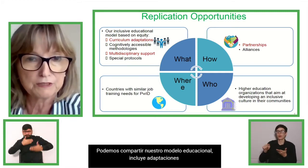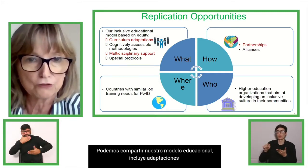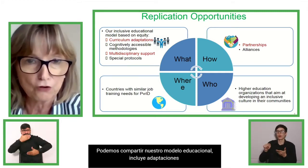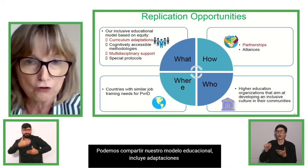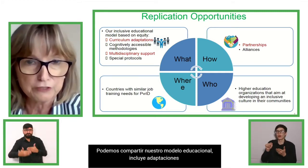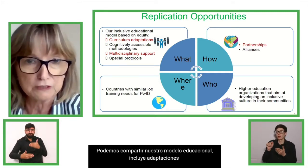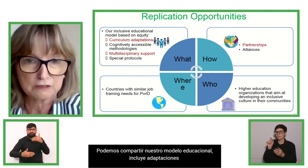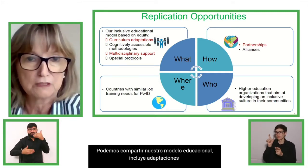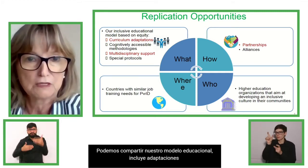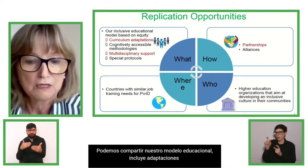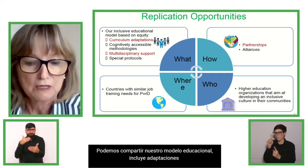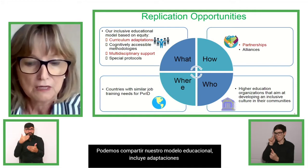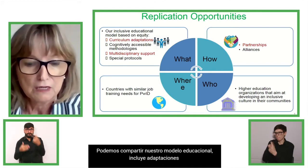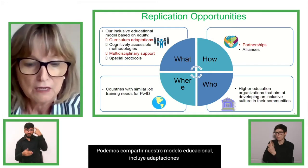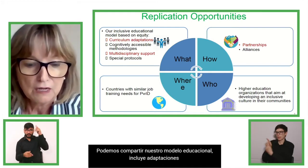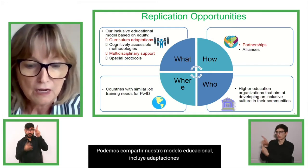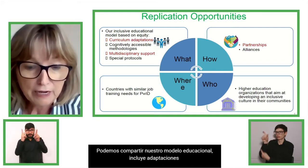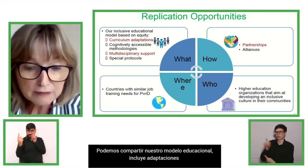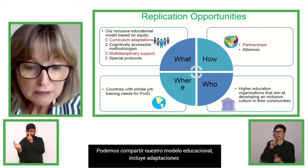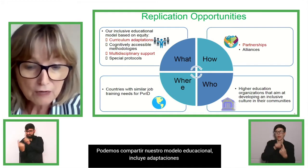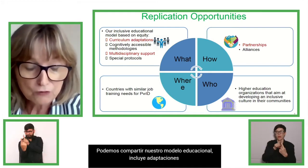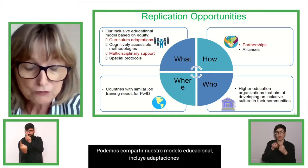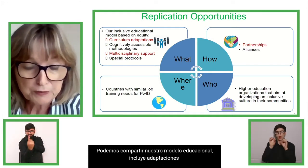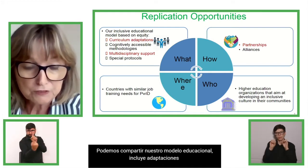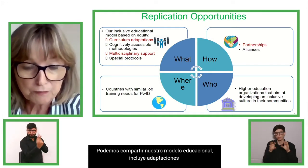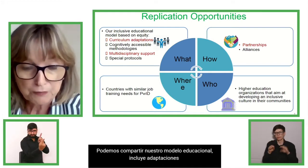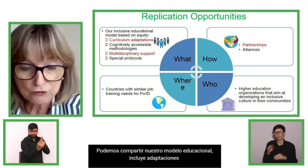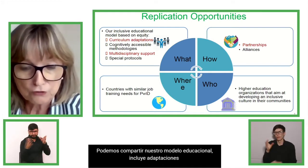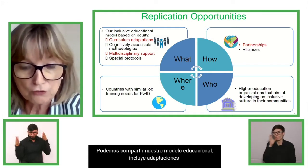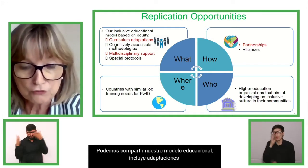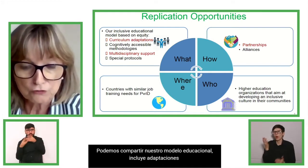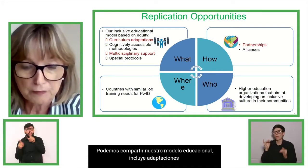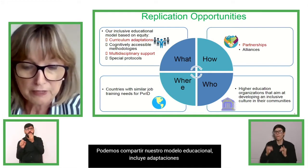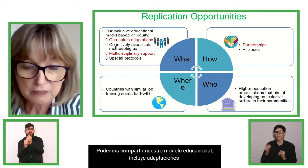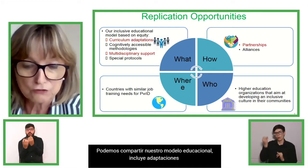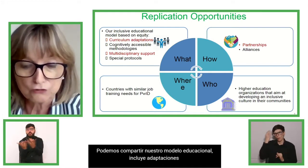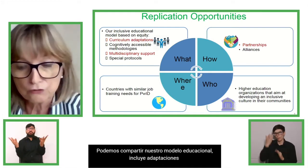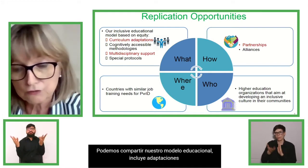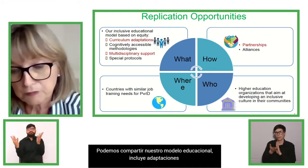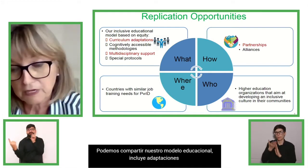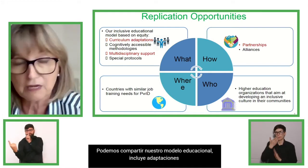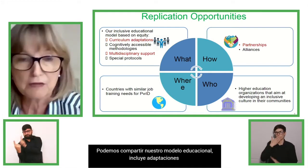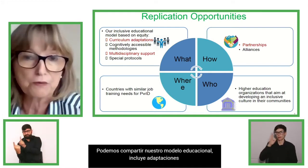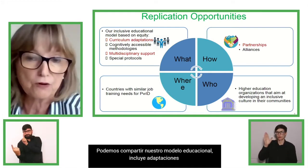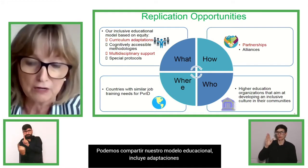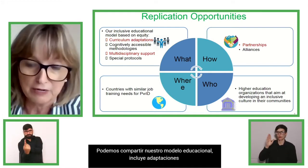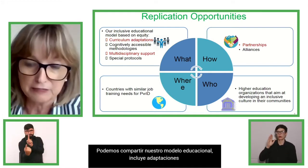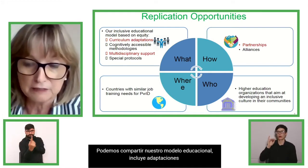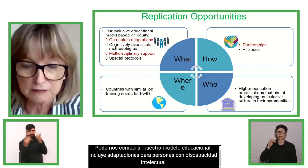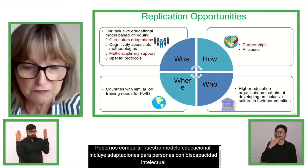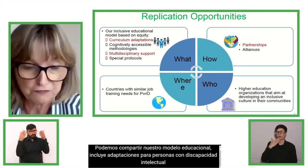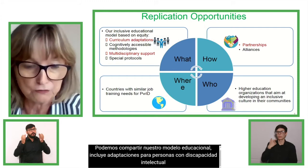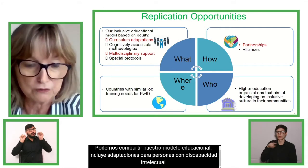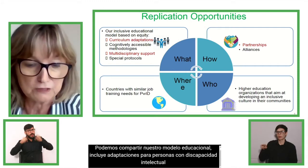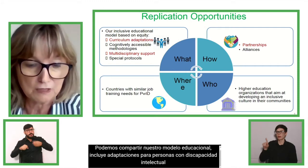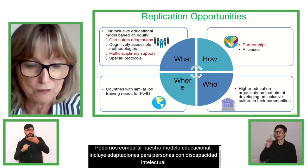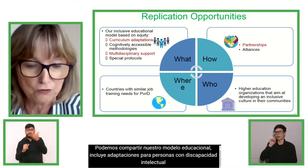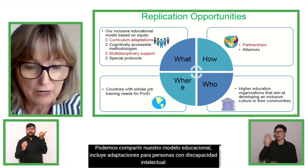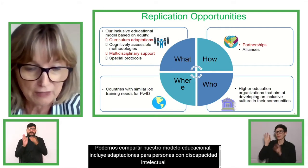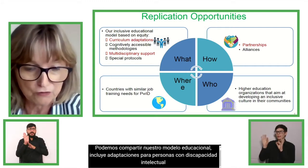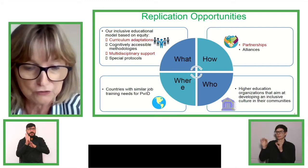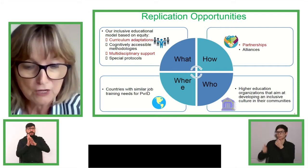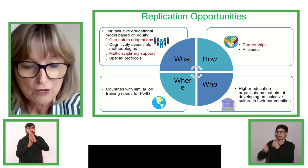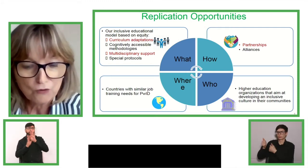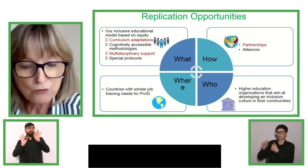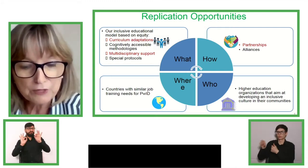currículo. Y la metodología asesino-cognitiva y nuestros protocolos especiales para manejar el